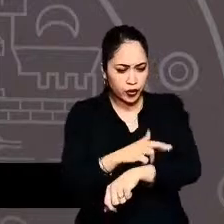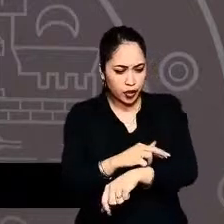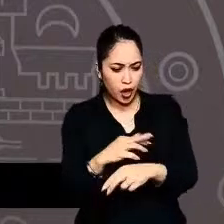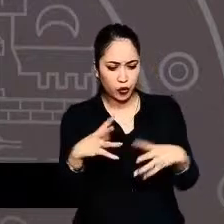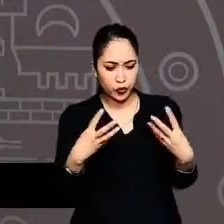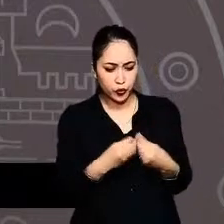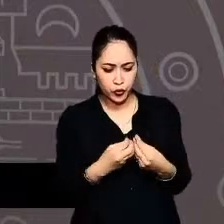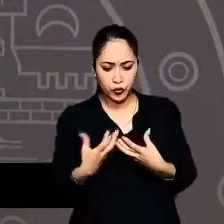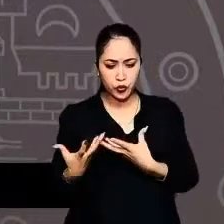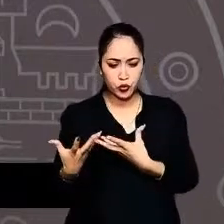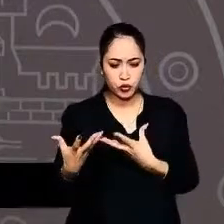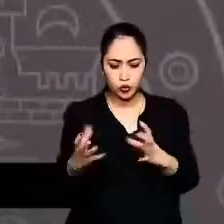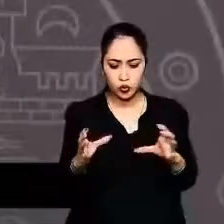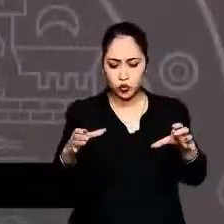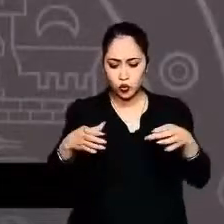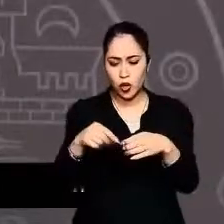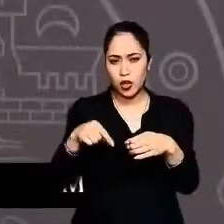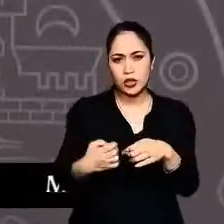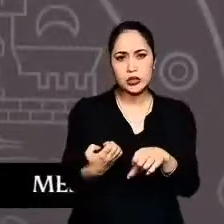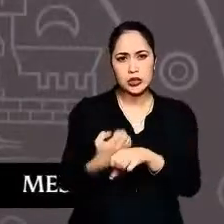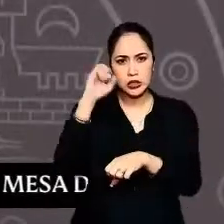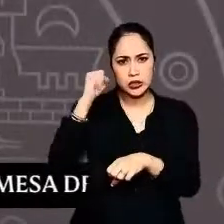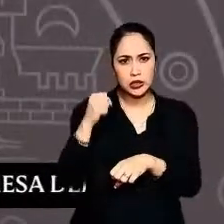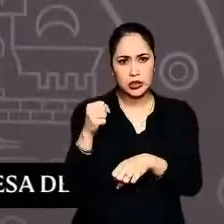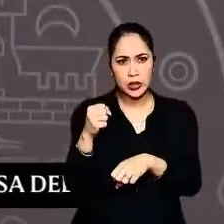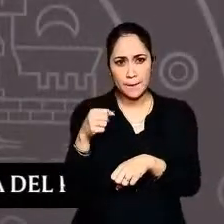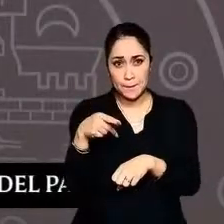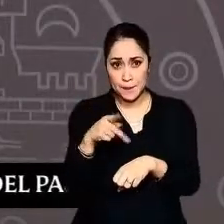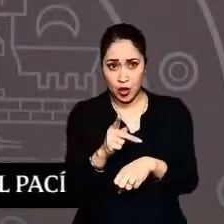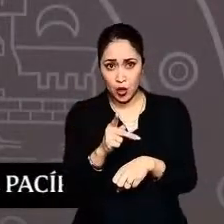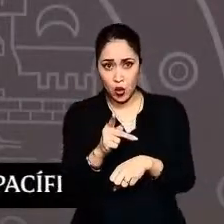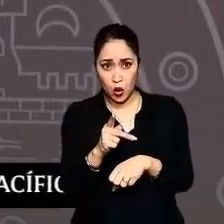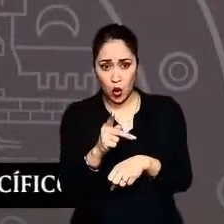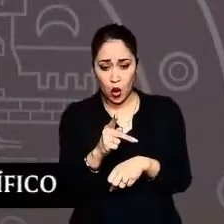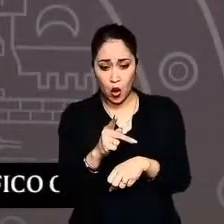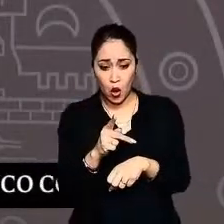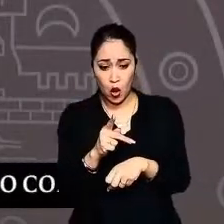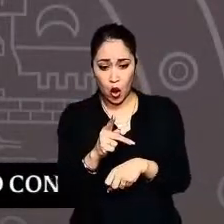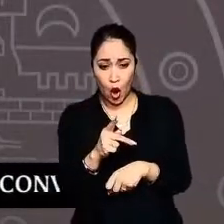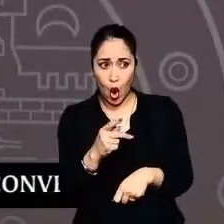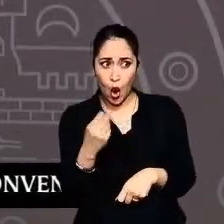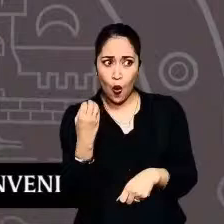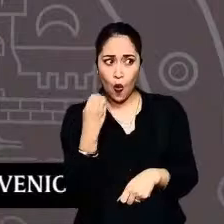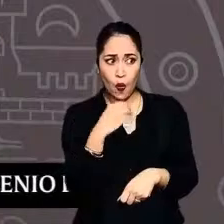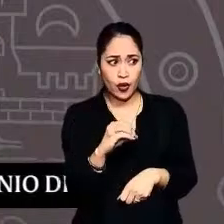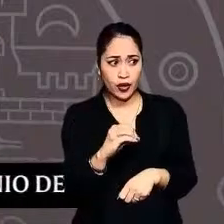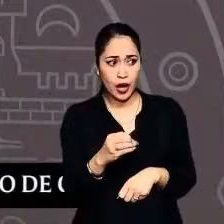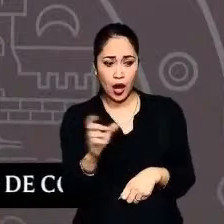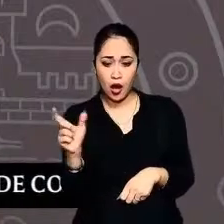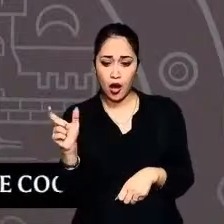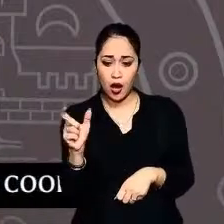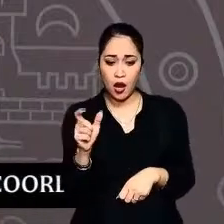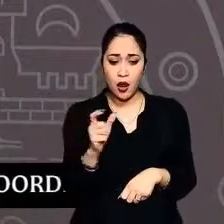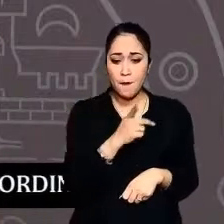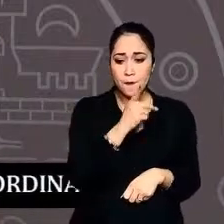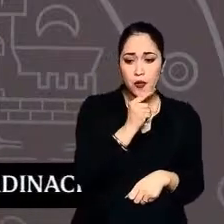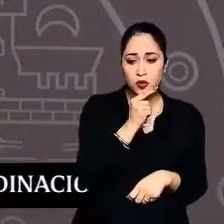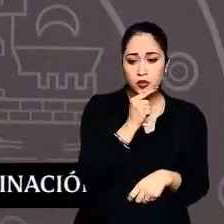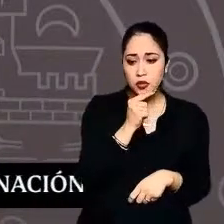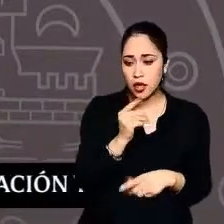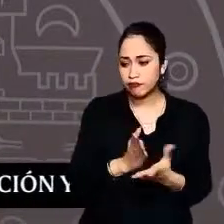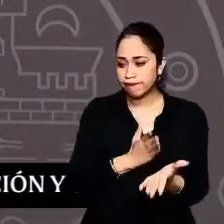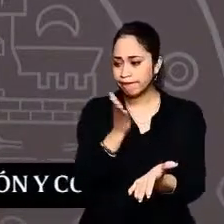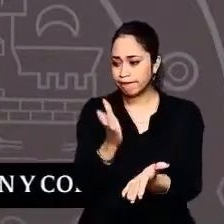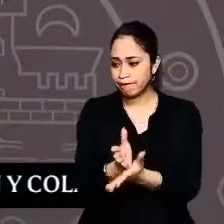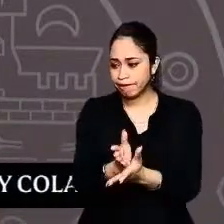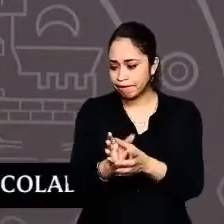de tener el uso de la fuerza a través de las policías. Con ello vamos